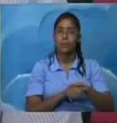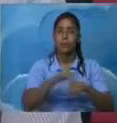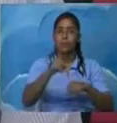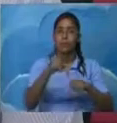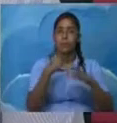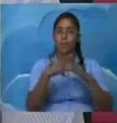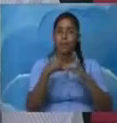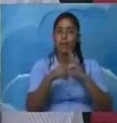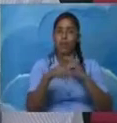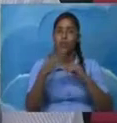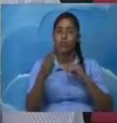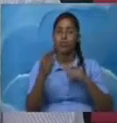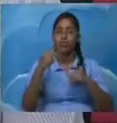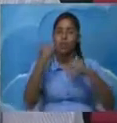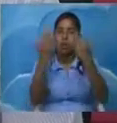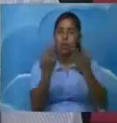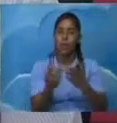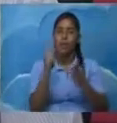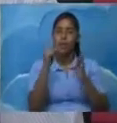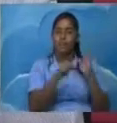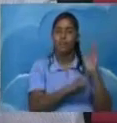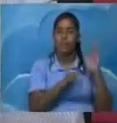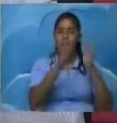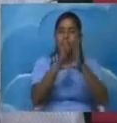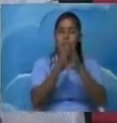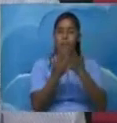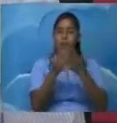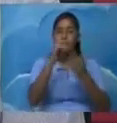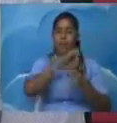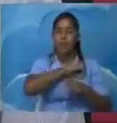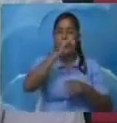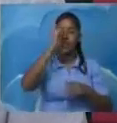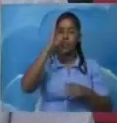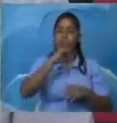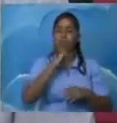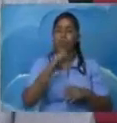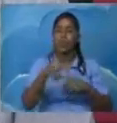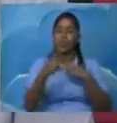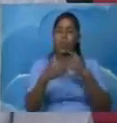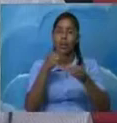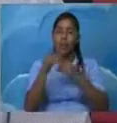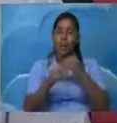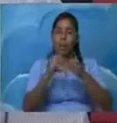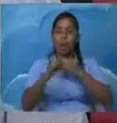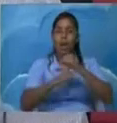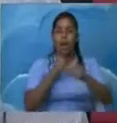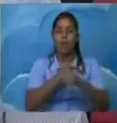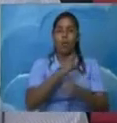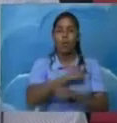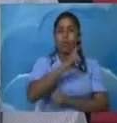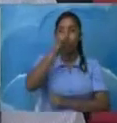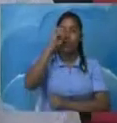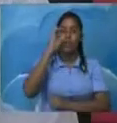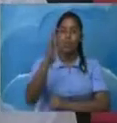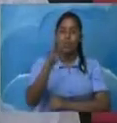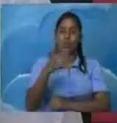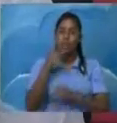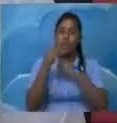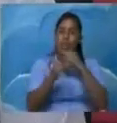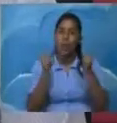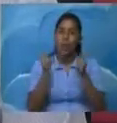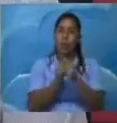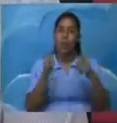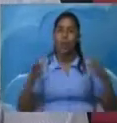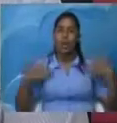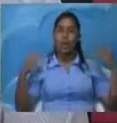Una de las cosas que nos manda la palabra es que cuando hagamos la obra de Dios, la hagamos con